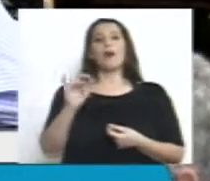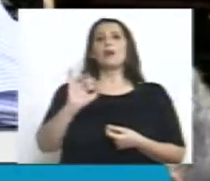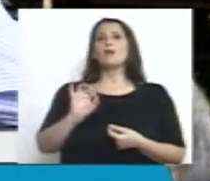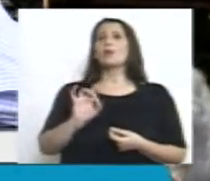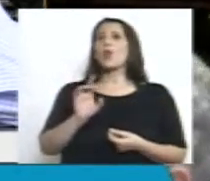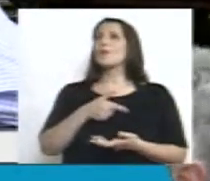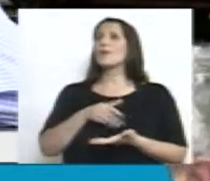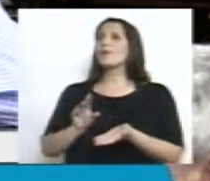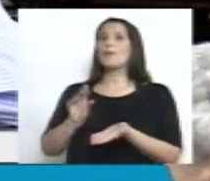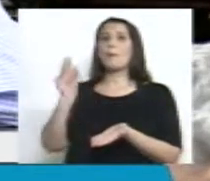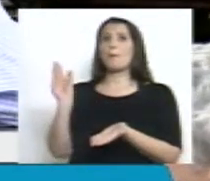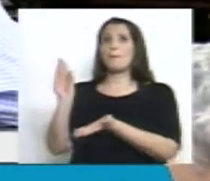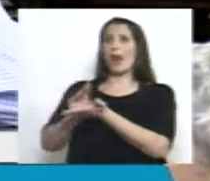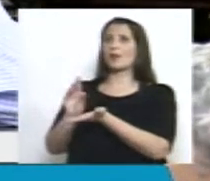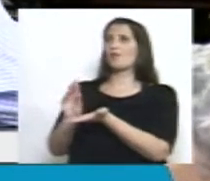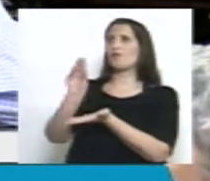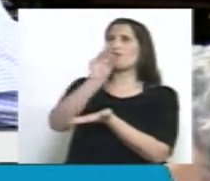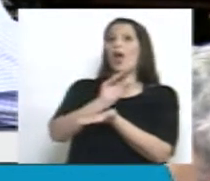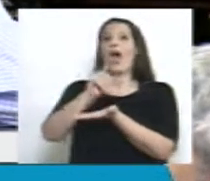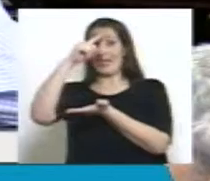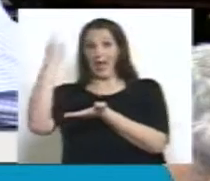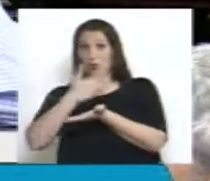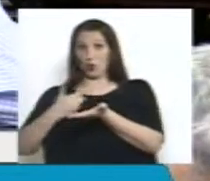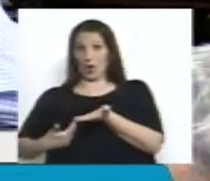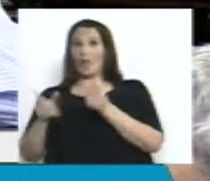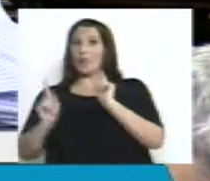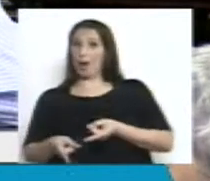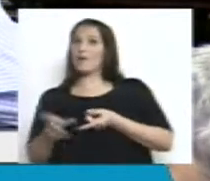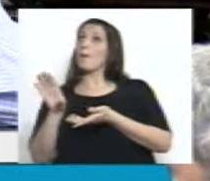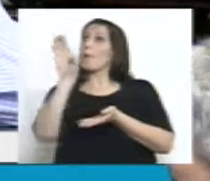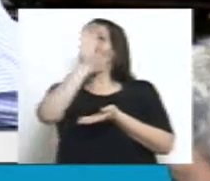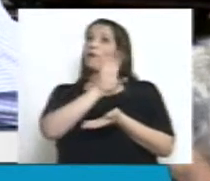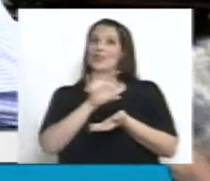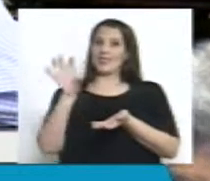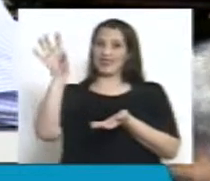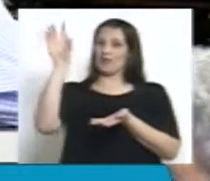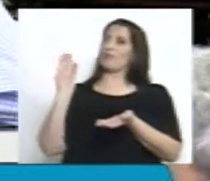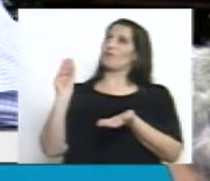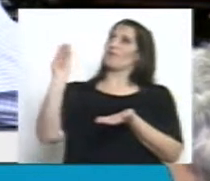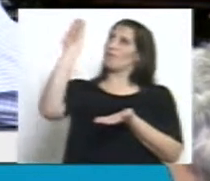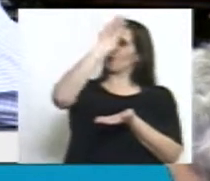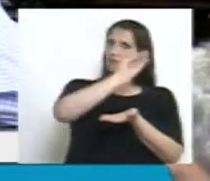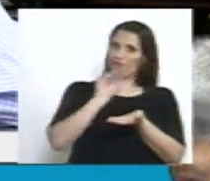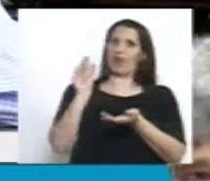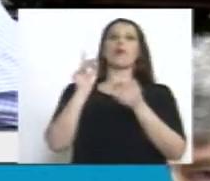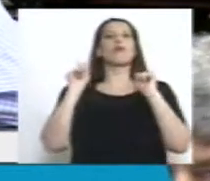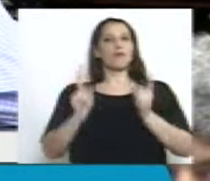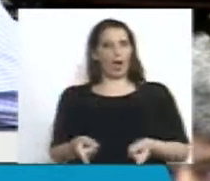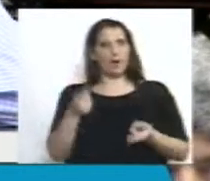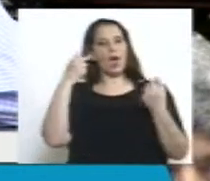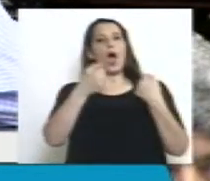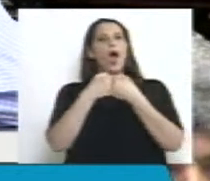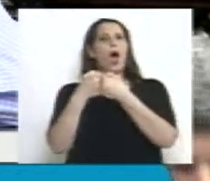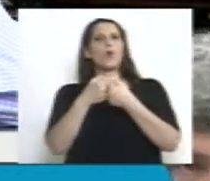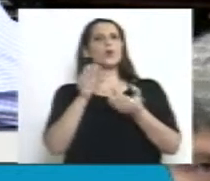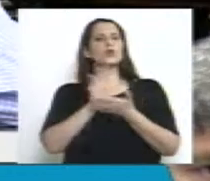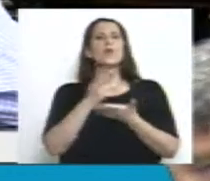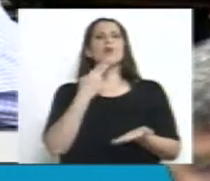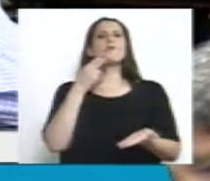distribuye plata entre el gobierno nacional y las provincias. También se fijan una estructura de